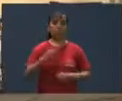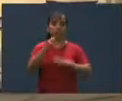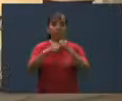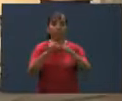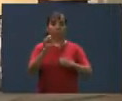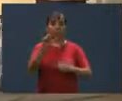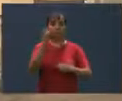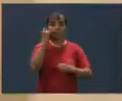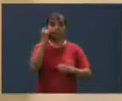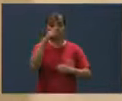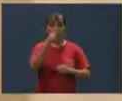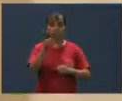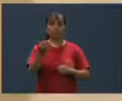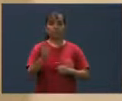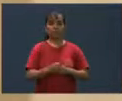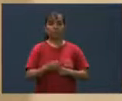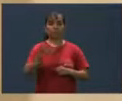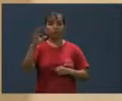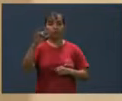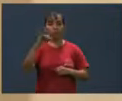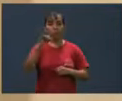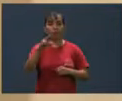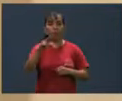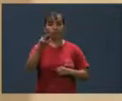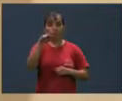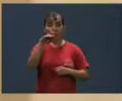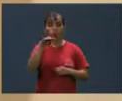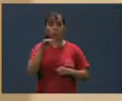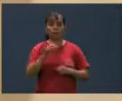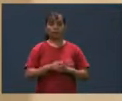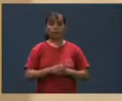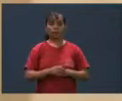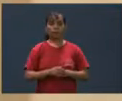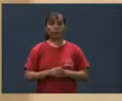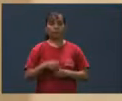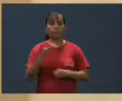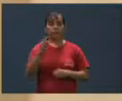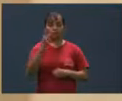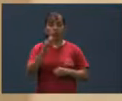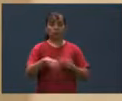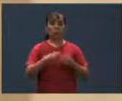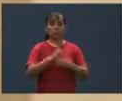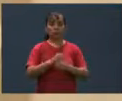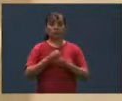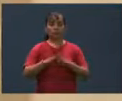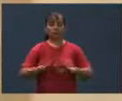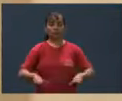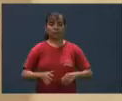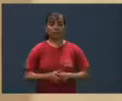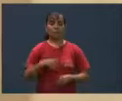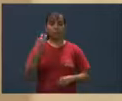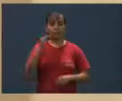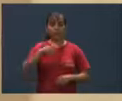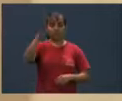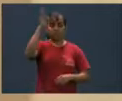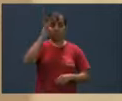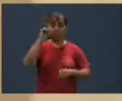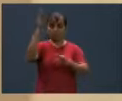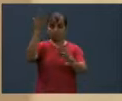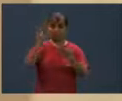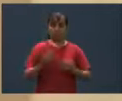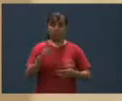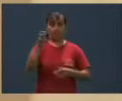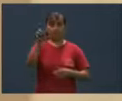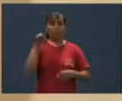Cruz Herrera, quien cumple años de fallecida. Para que el Señor les conceda la paz eterna.